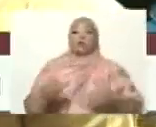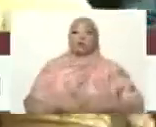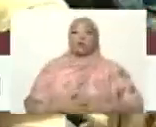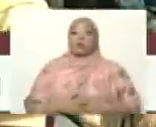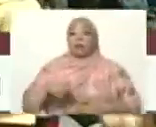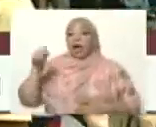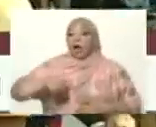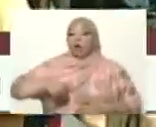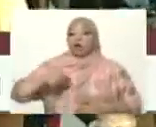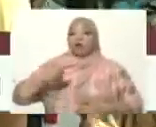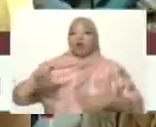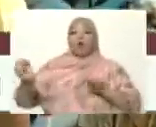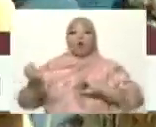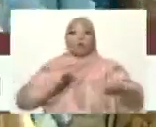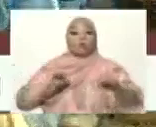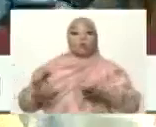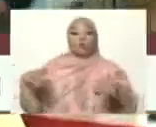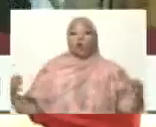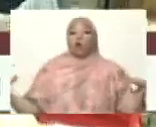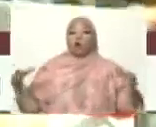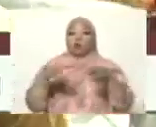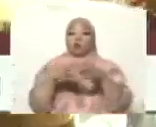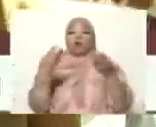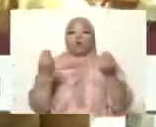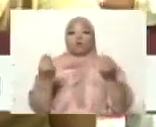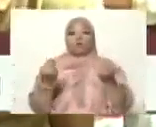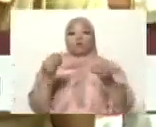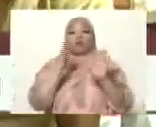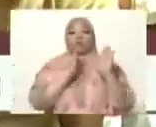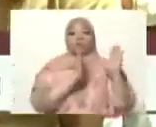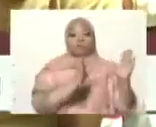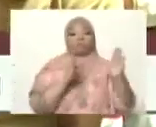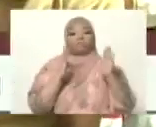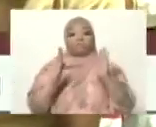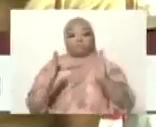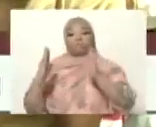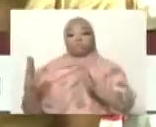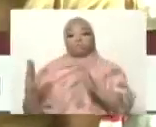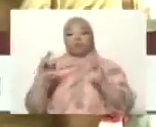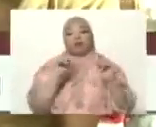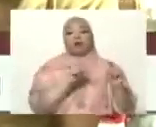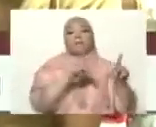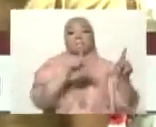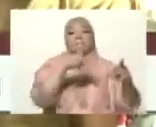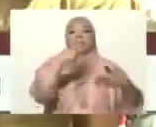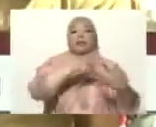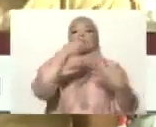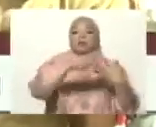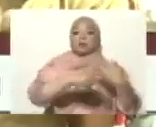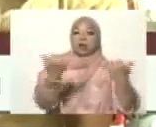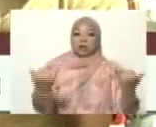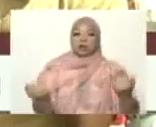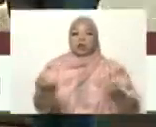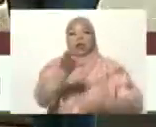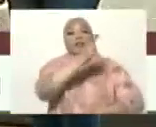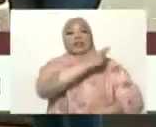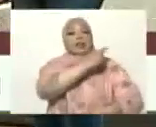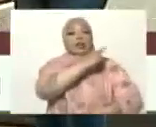callapa organizativa, con mucho orden. Aquí está, yo quiero darle la palabra a la directora de este